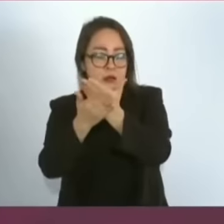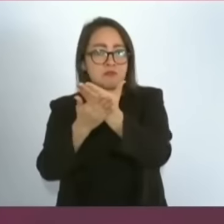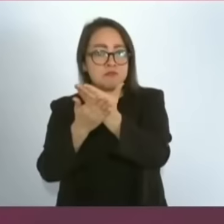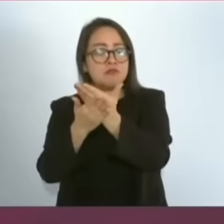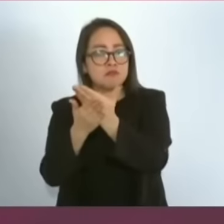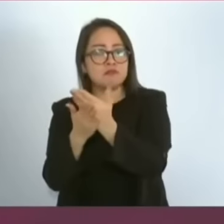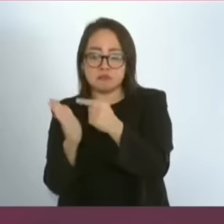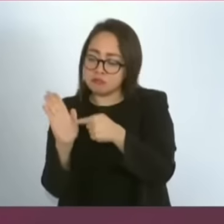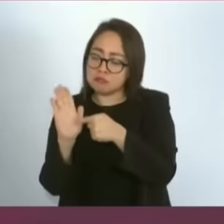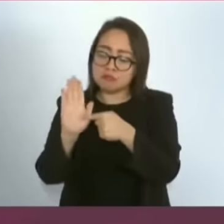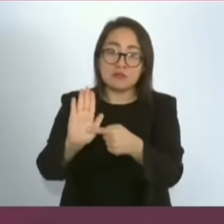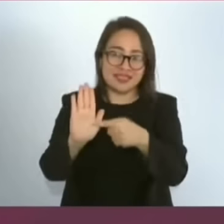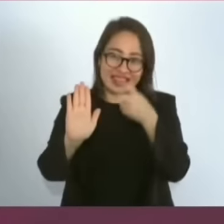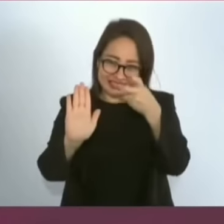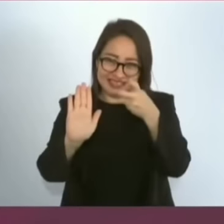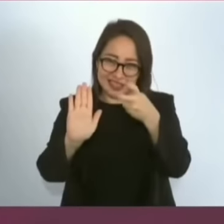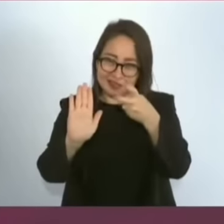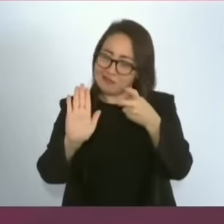legislación